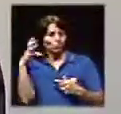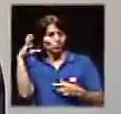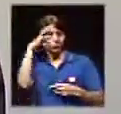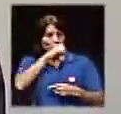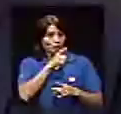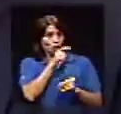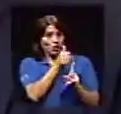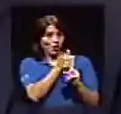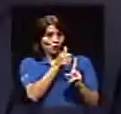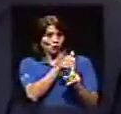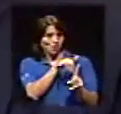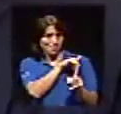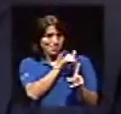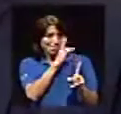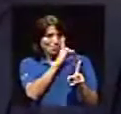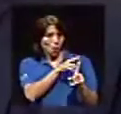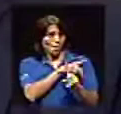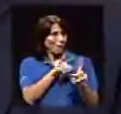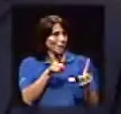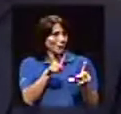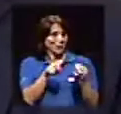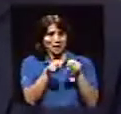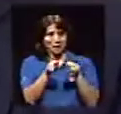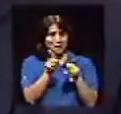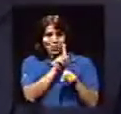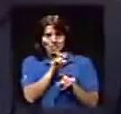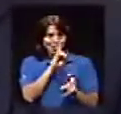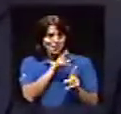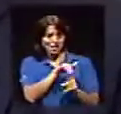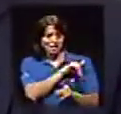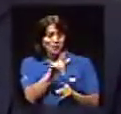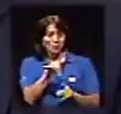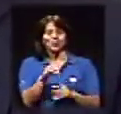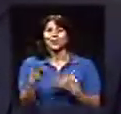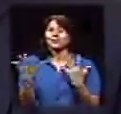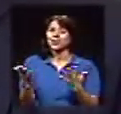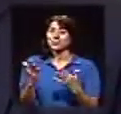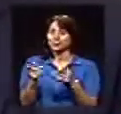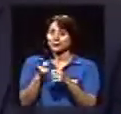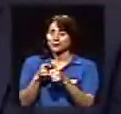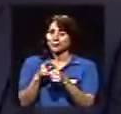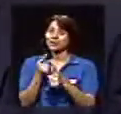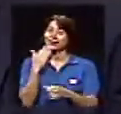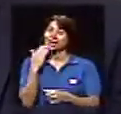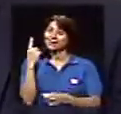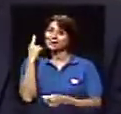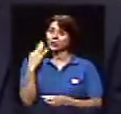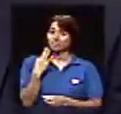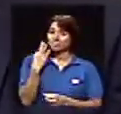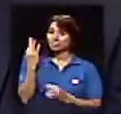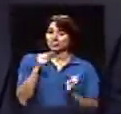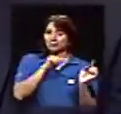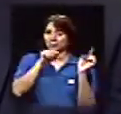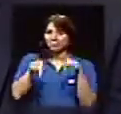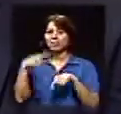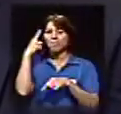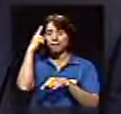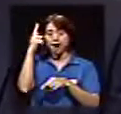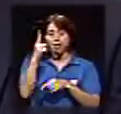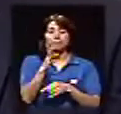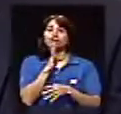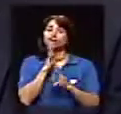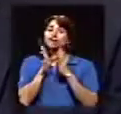no es el mismo. Bueno, en cuanto a esa parte, primero muchas gracias por la invitación y la posibilidad de poder compartir en este programa que